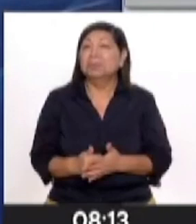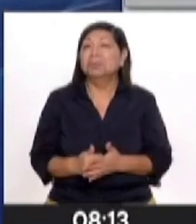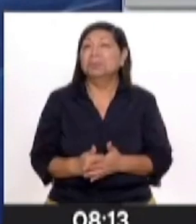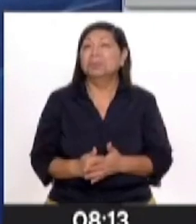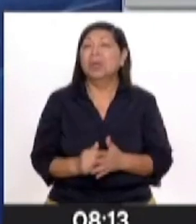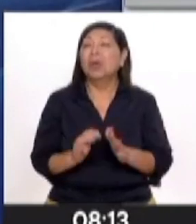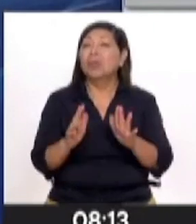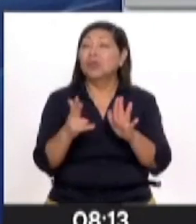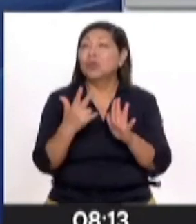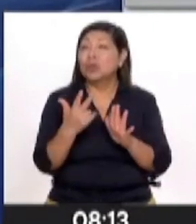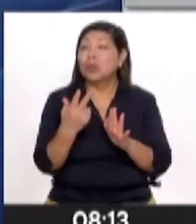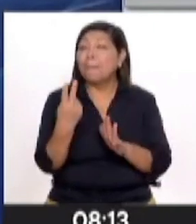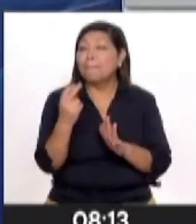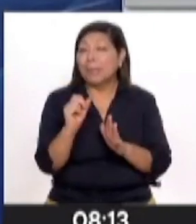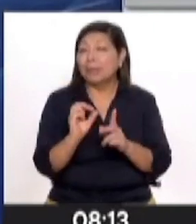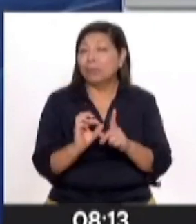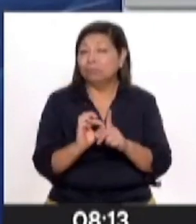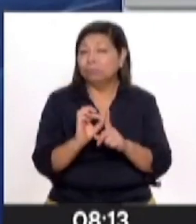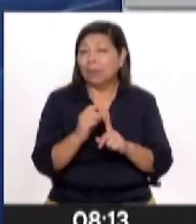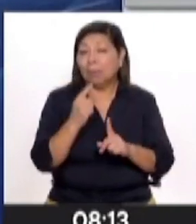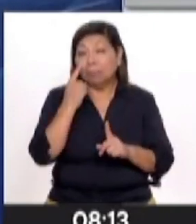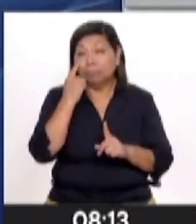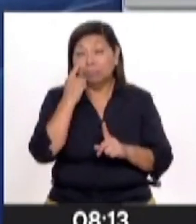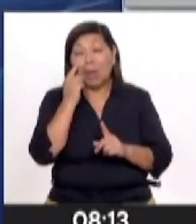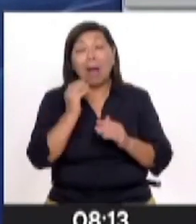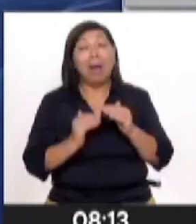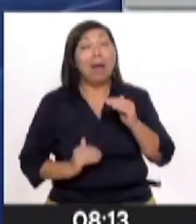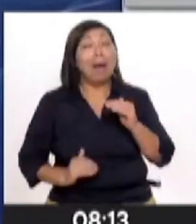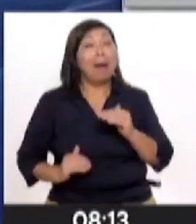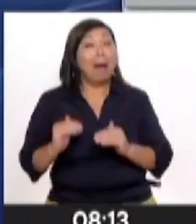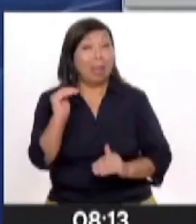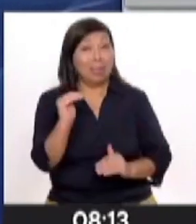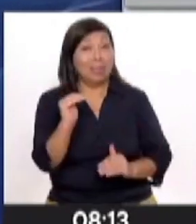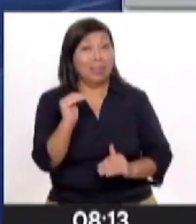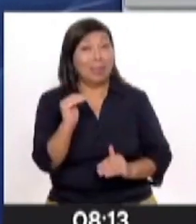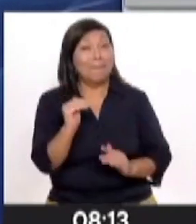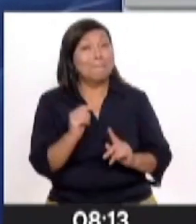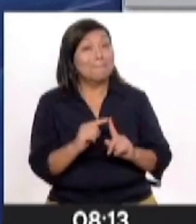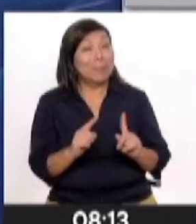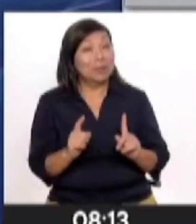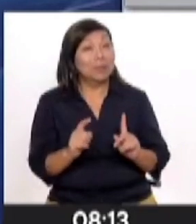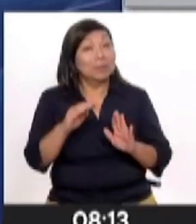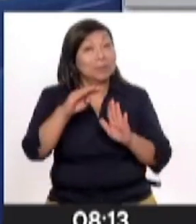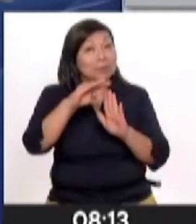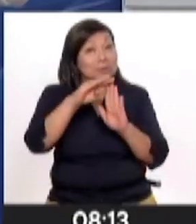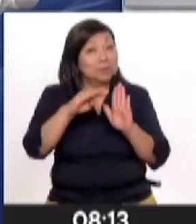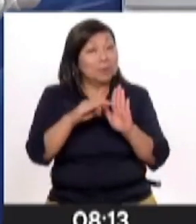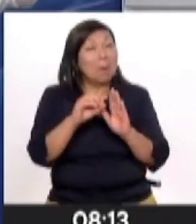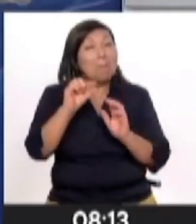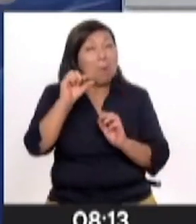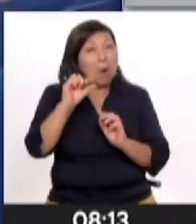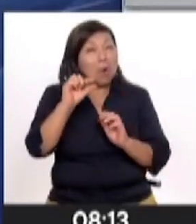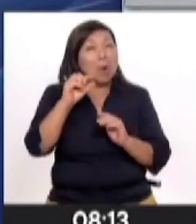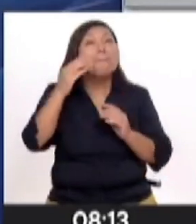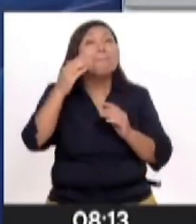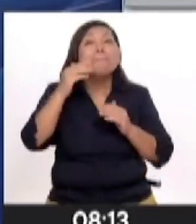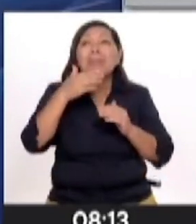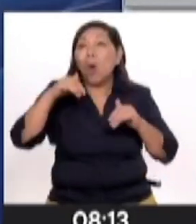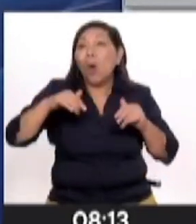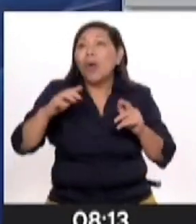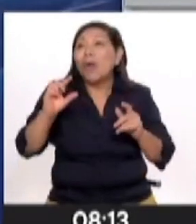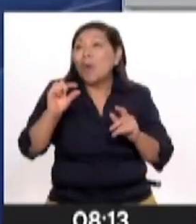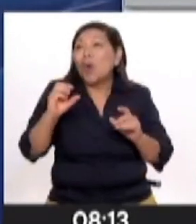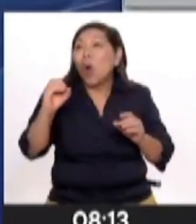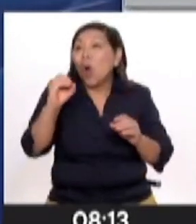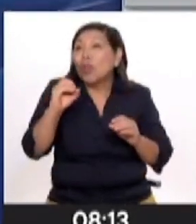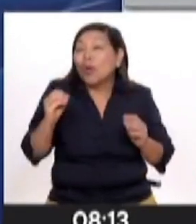alcanzando los 18 a 20 grados. Igual, ojo, son valores altos de lo que deberíamos presentar. Deberíamos estar incluso con valores un poquito más bajos, pero estamos